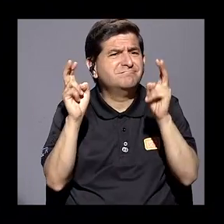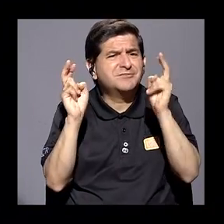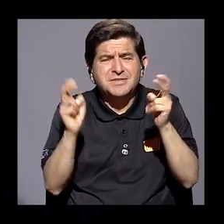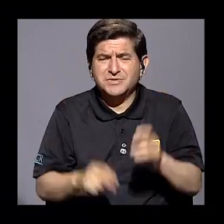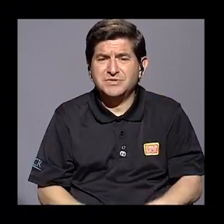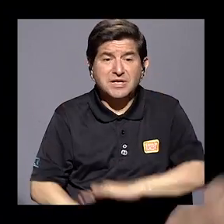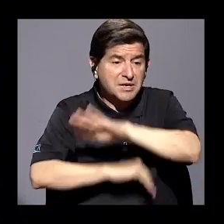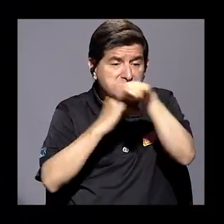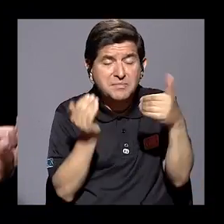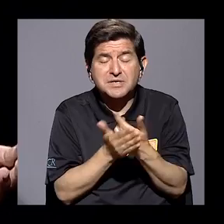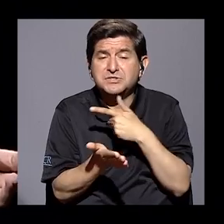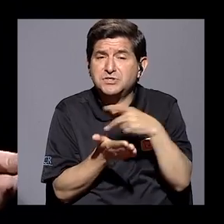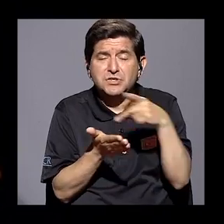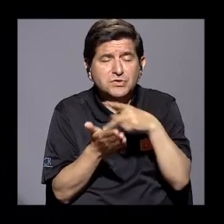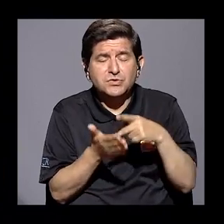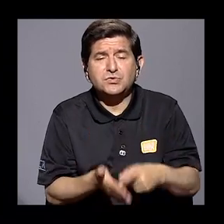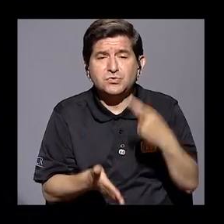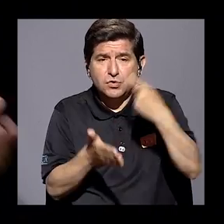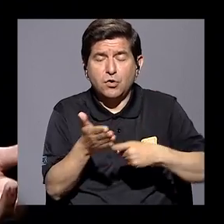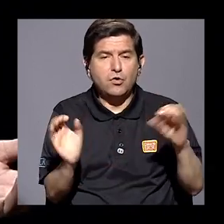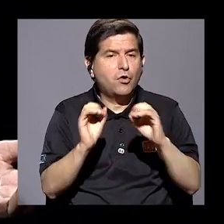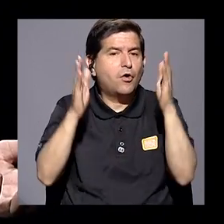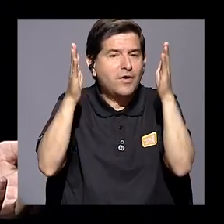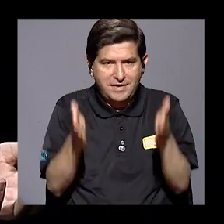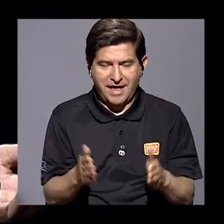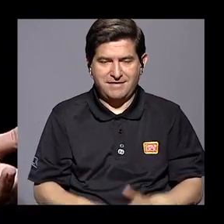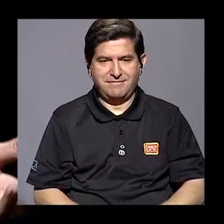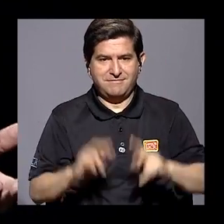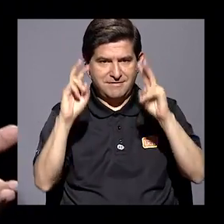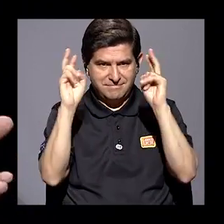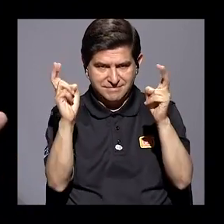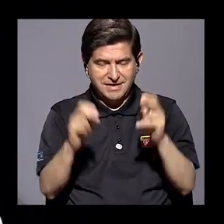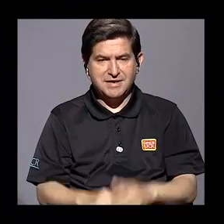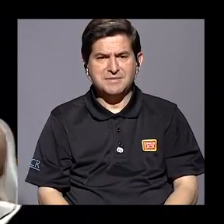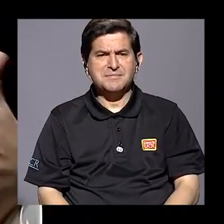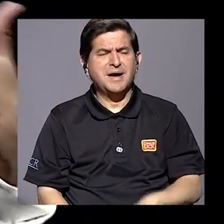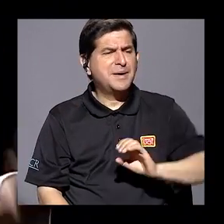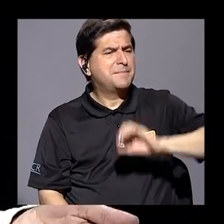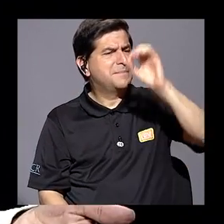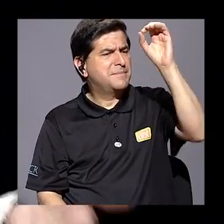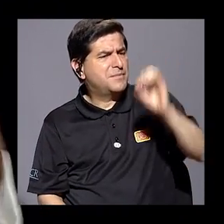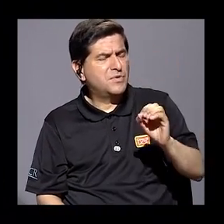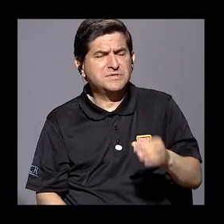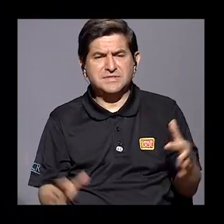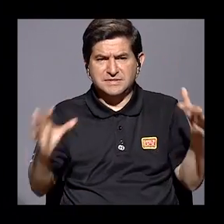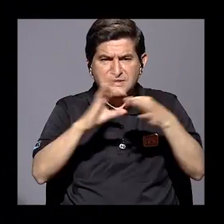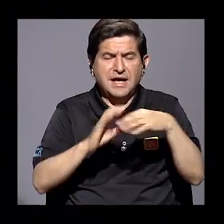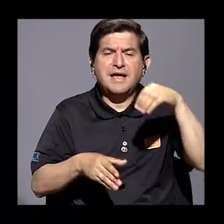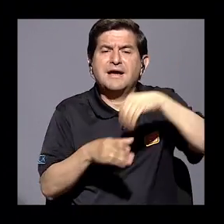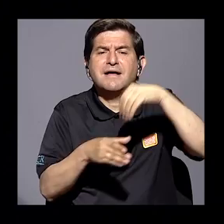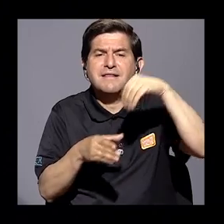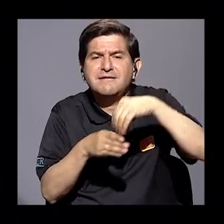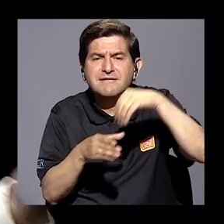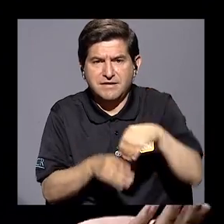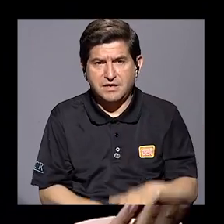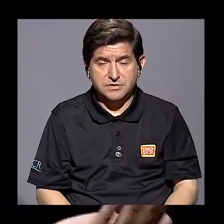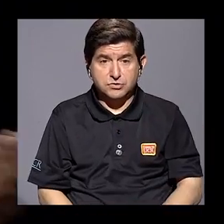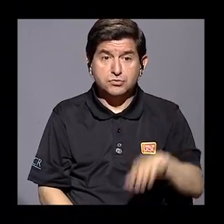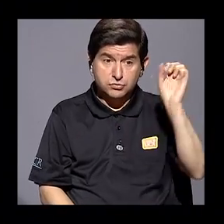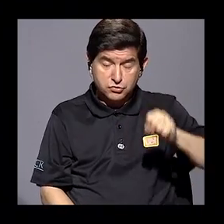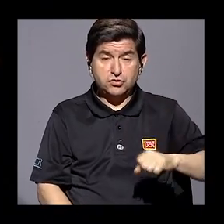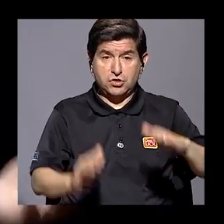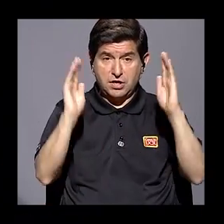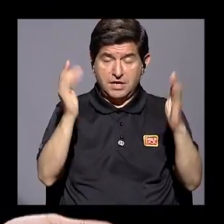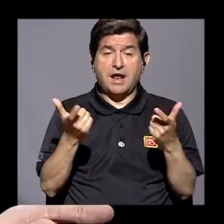de si todos pagamos impuestos o si nadie paga impuestos es un tema de en qué proporción con respecto a su ingreso si